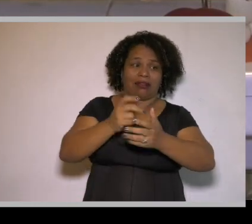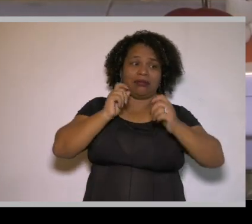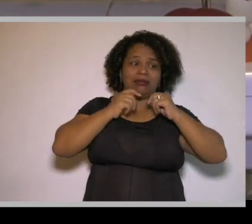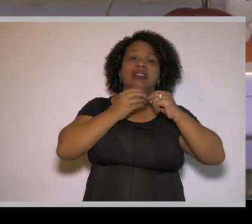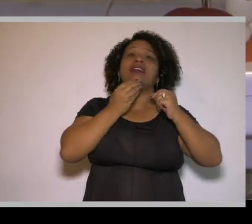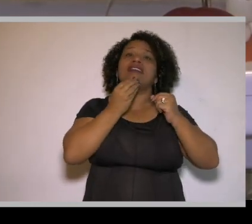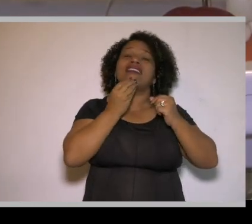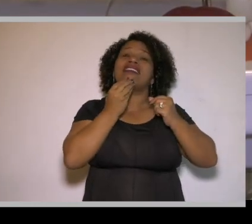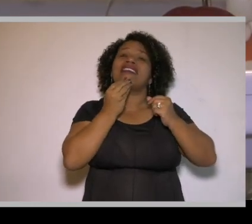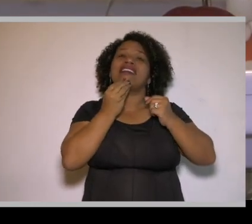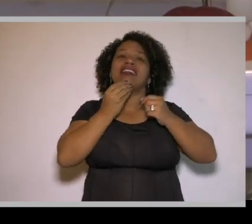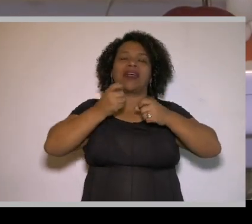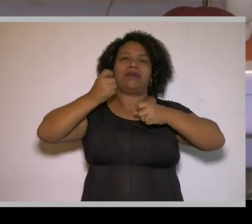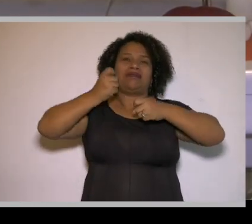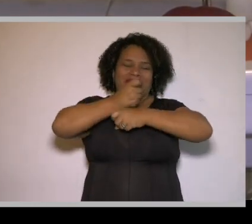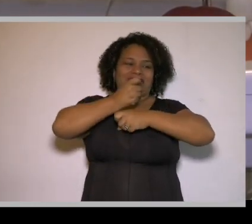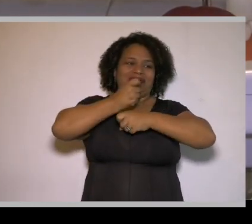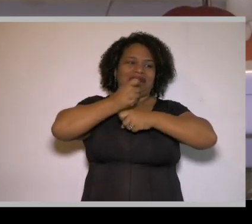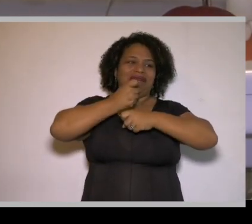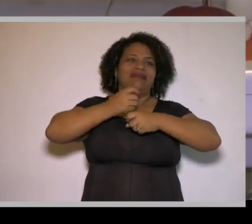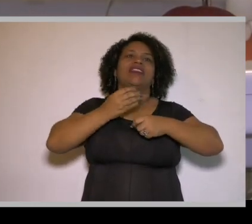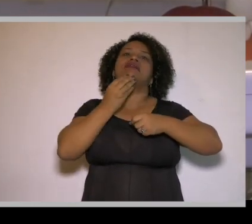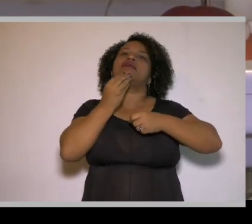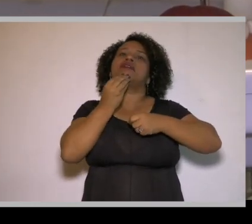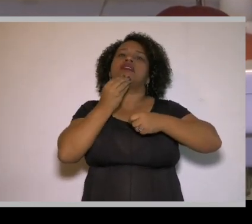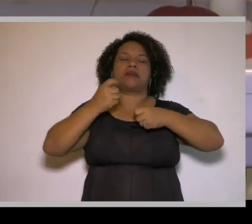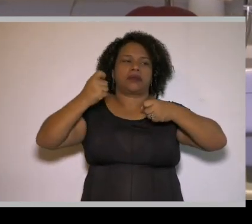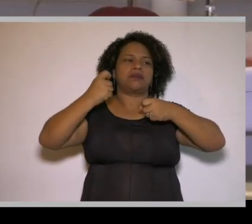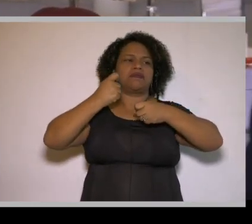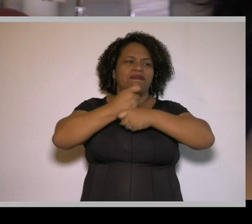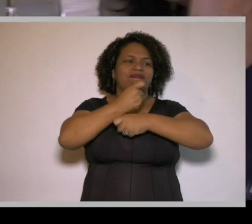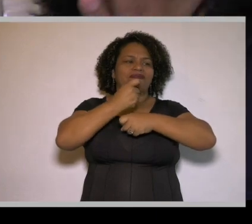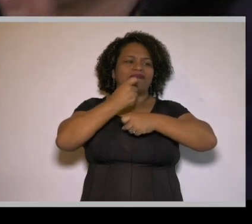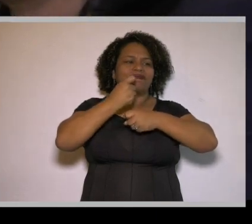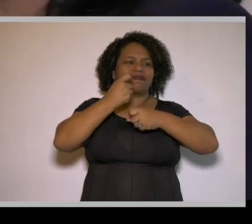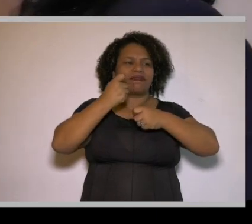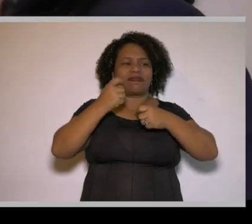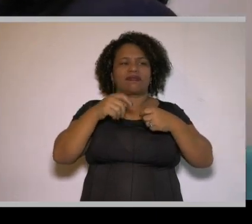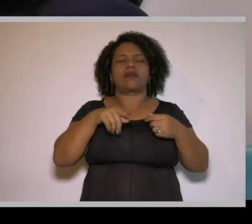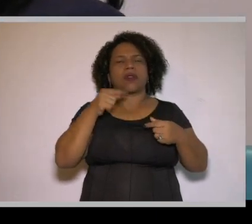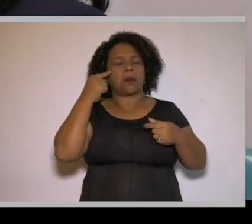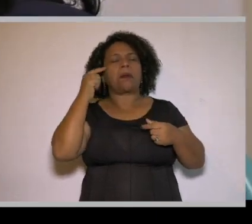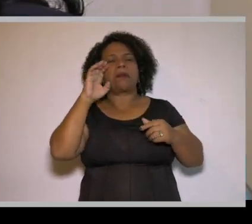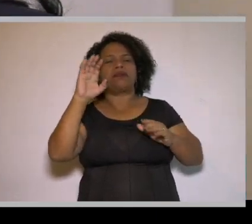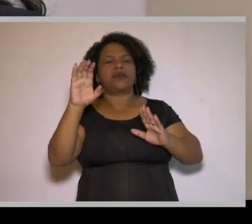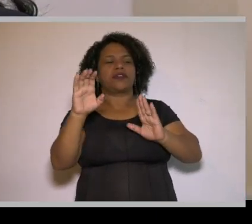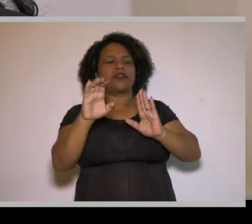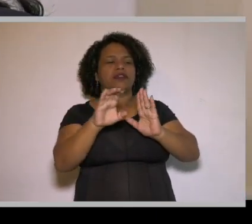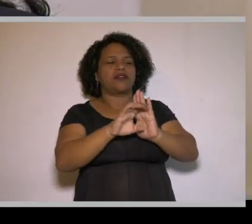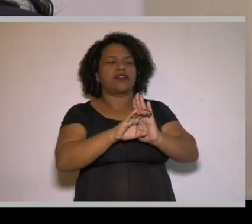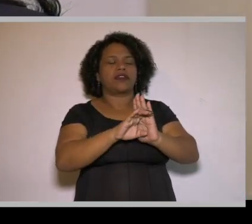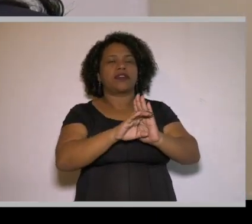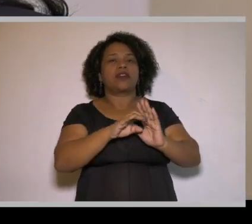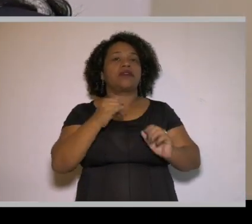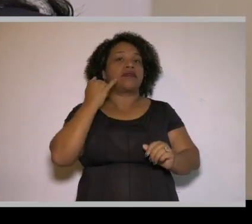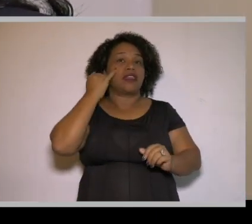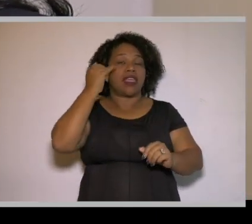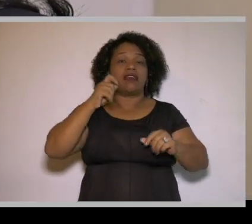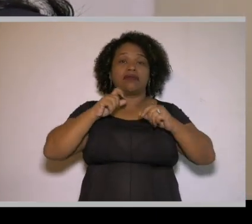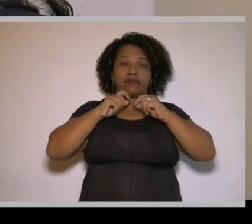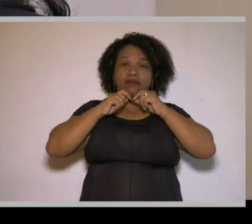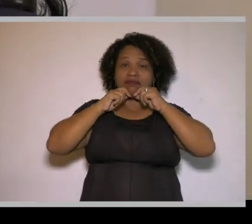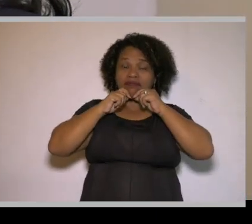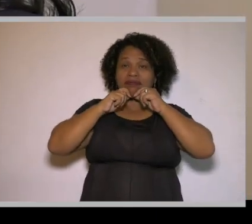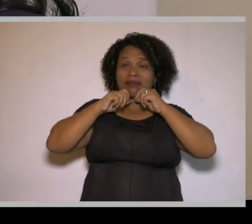el paciente empieza a crecer de un lado sí y del otro no. Doctora, para que la gente que nos escucha tenga una idea de la